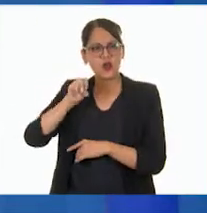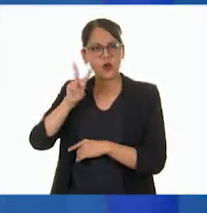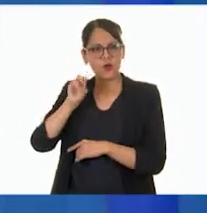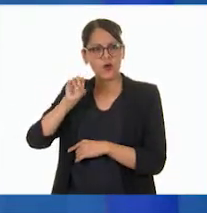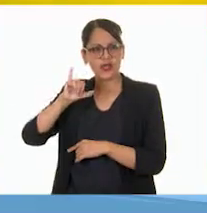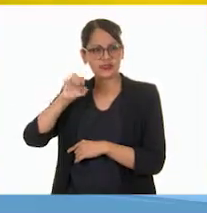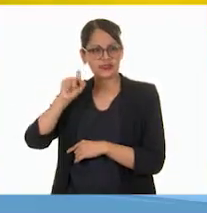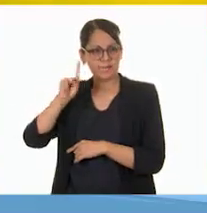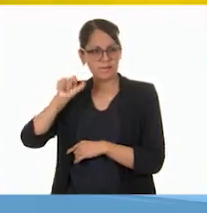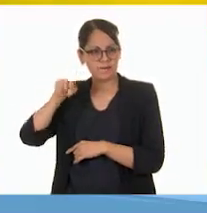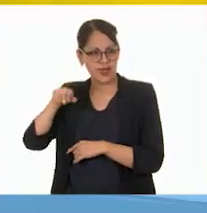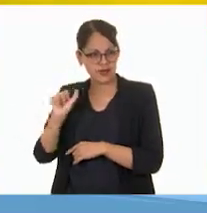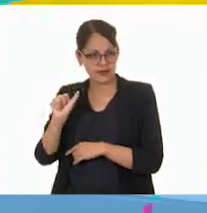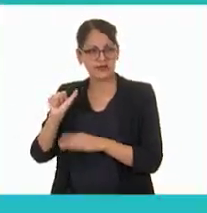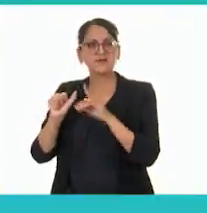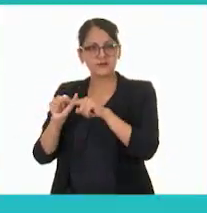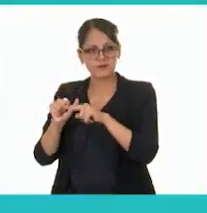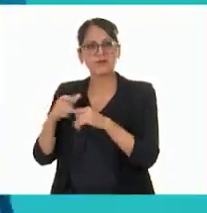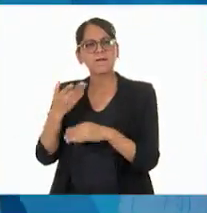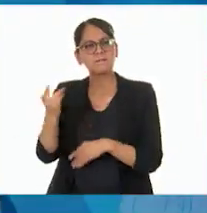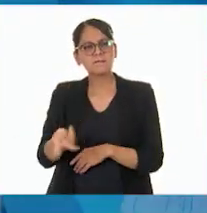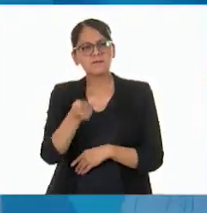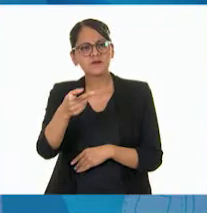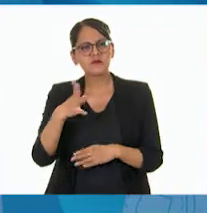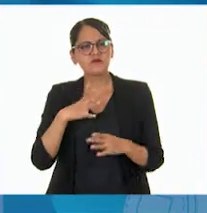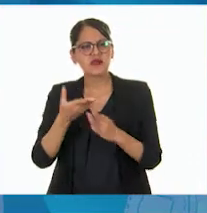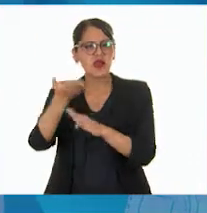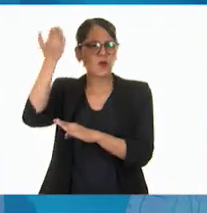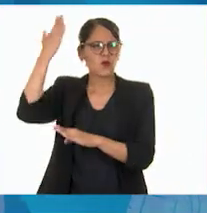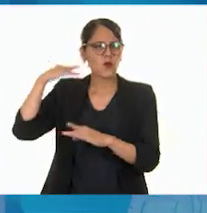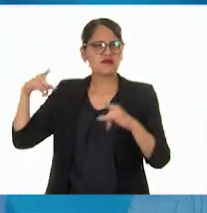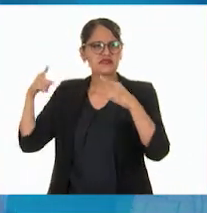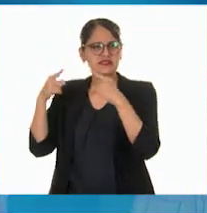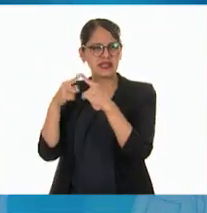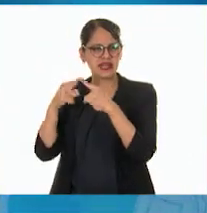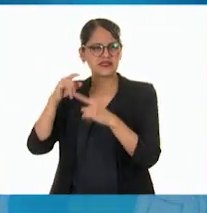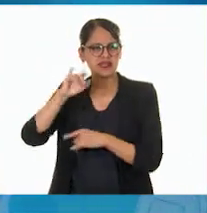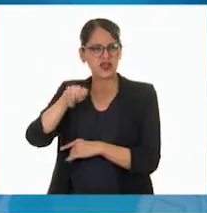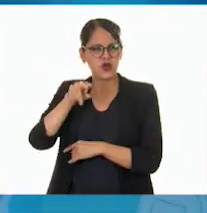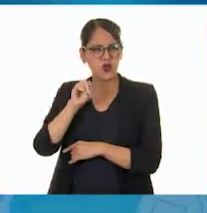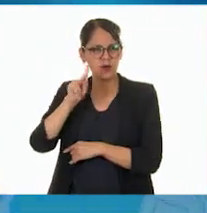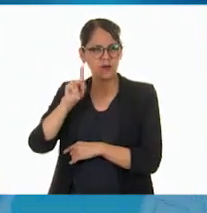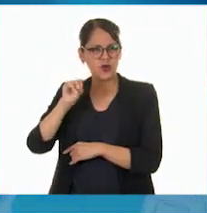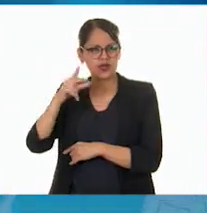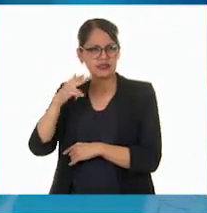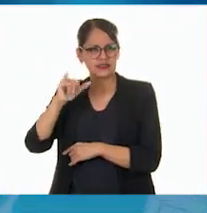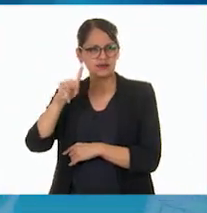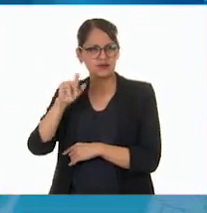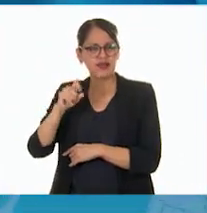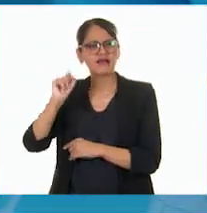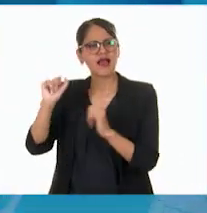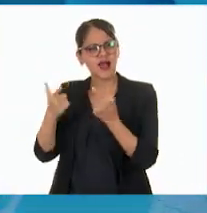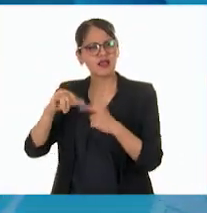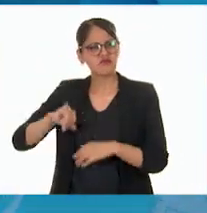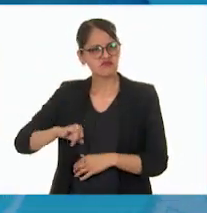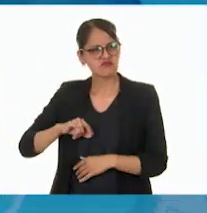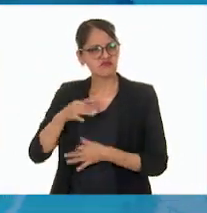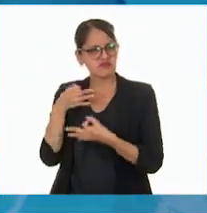sesiones. Hablando de conocer sobre la Iglesia Novohispana, algo que me llamó la atención de la entrevista con el